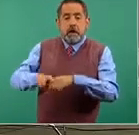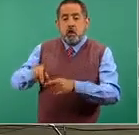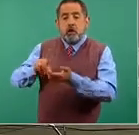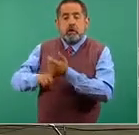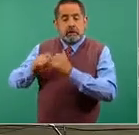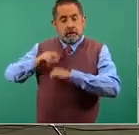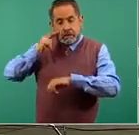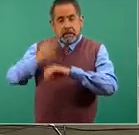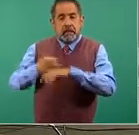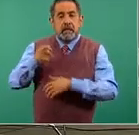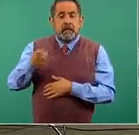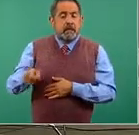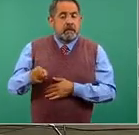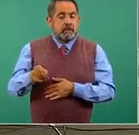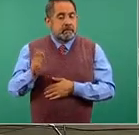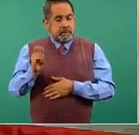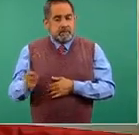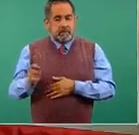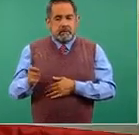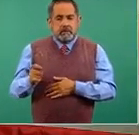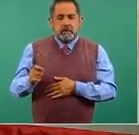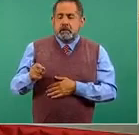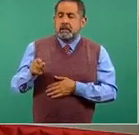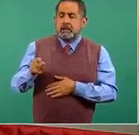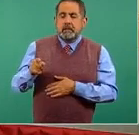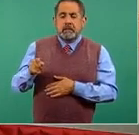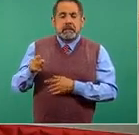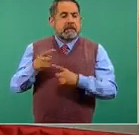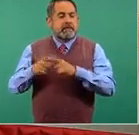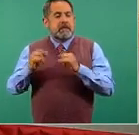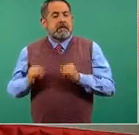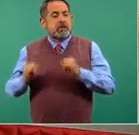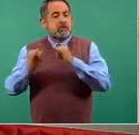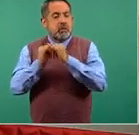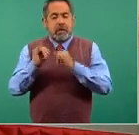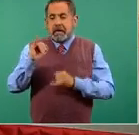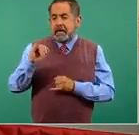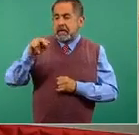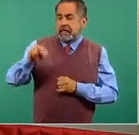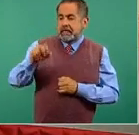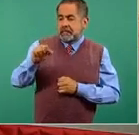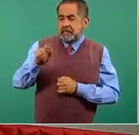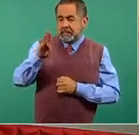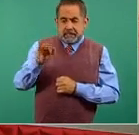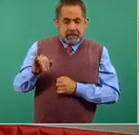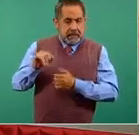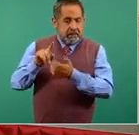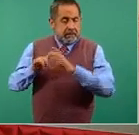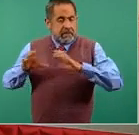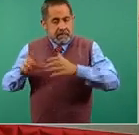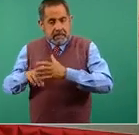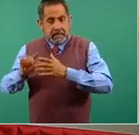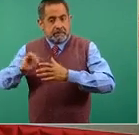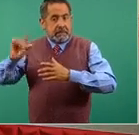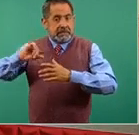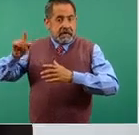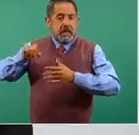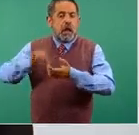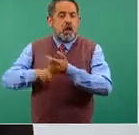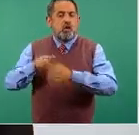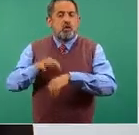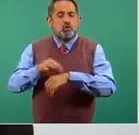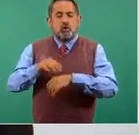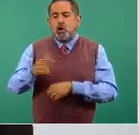del grupo a precisamente el coordinador de los institutos nacionales de salud y hospitales de alta especialidad, que es el